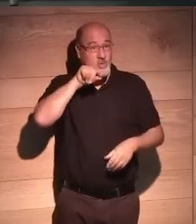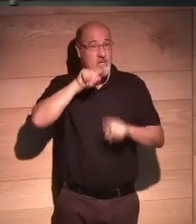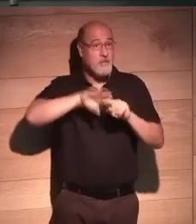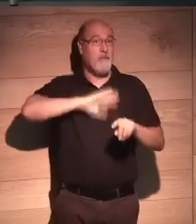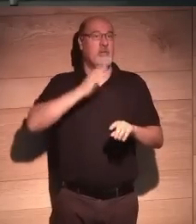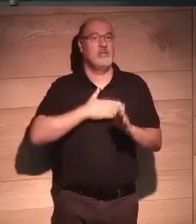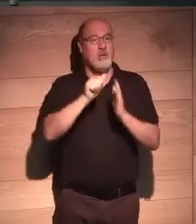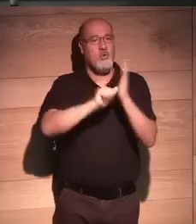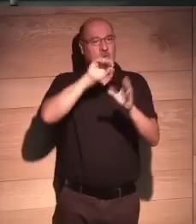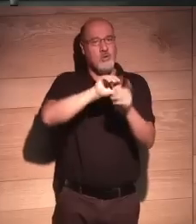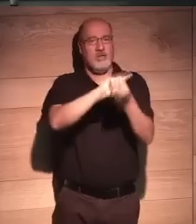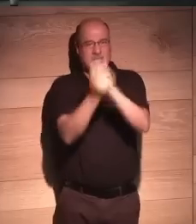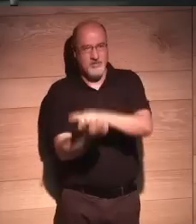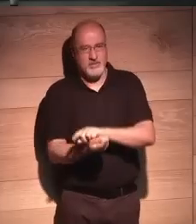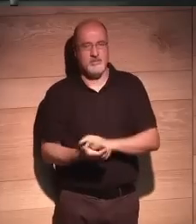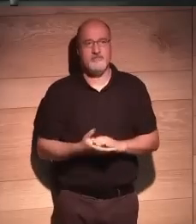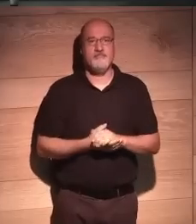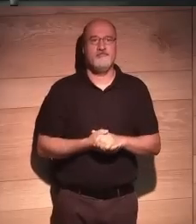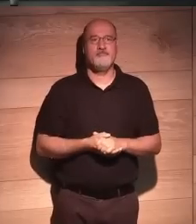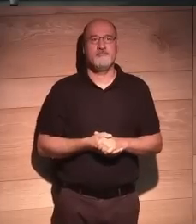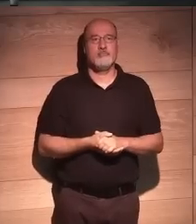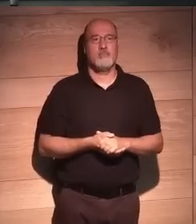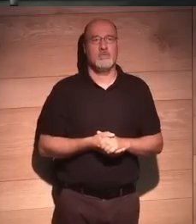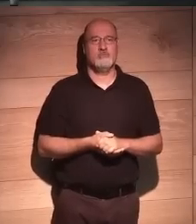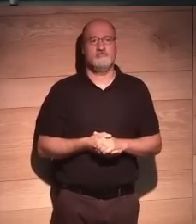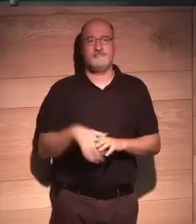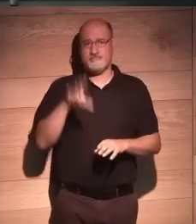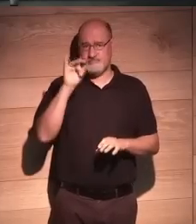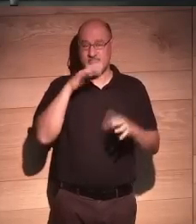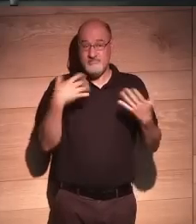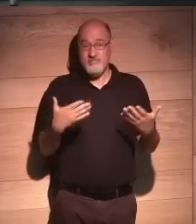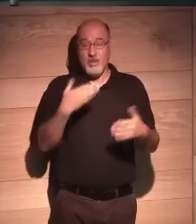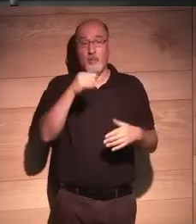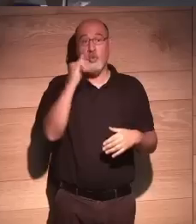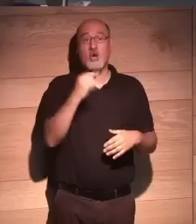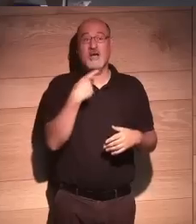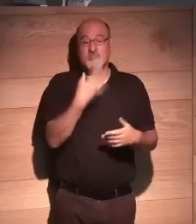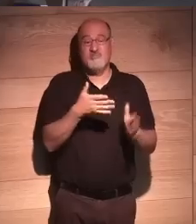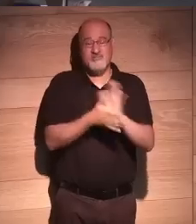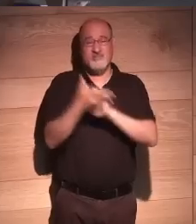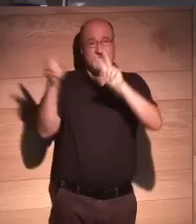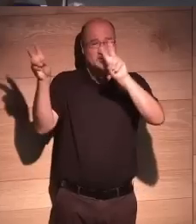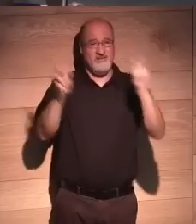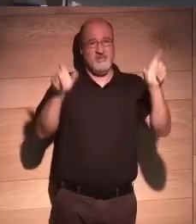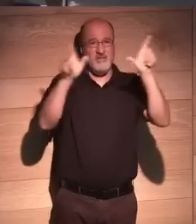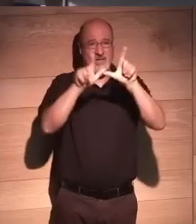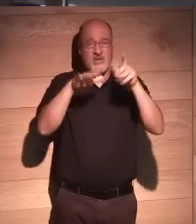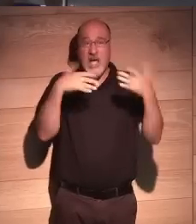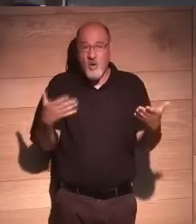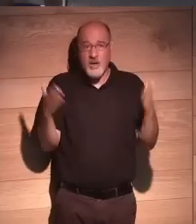es otro elemento que apunta María Borja. Este elemento ha venido, digamos, a dinamitar muchas cosas de la tele ahora mismo.